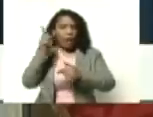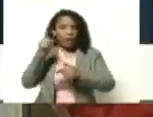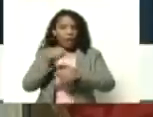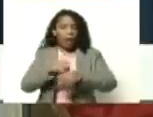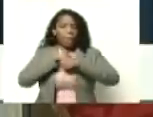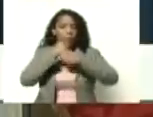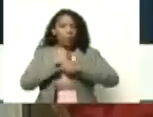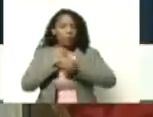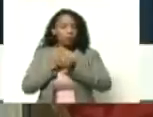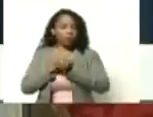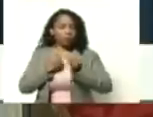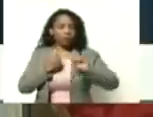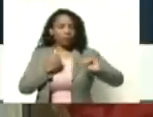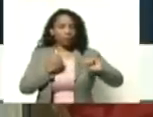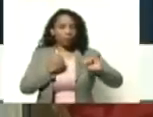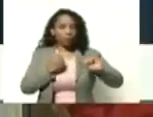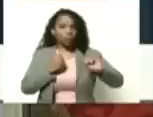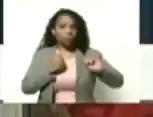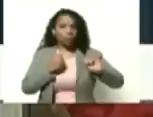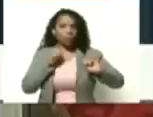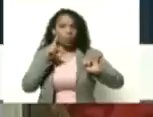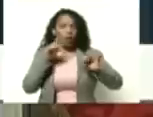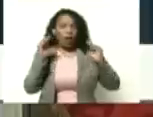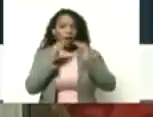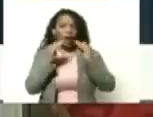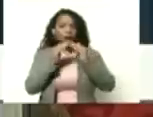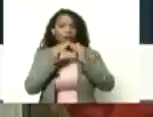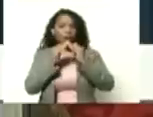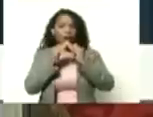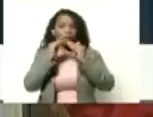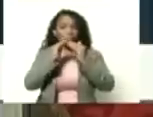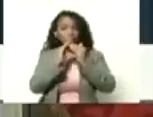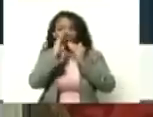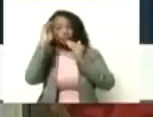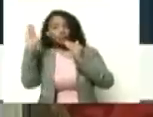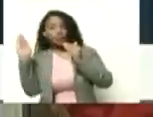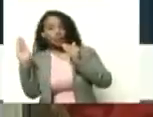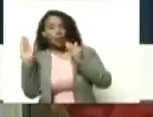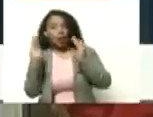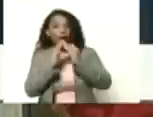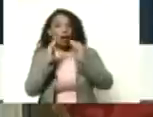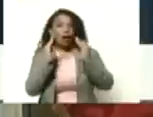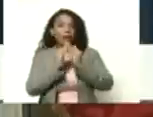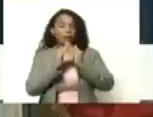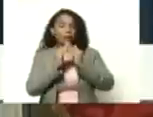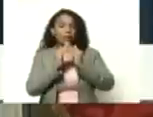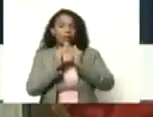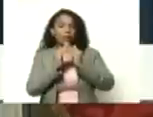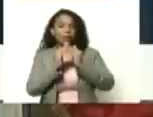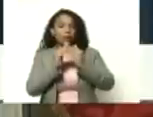izquierdo colindante con una finca vecina a la finca la fortaleza